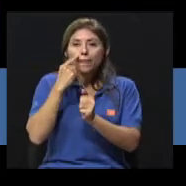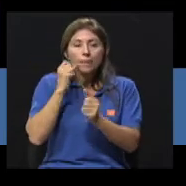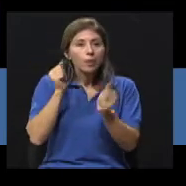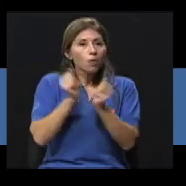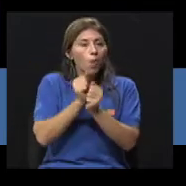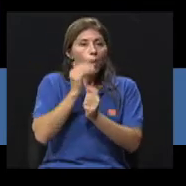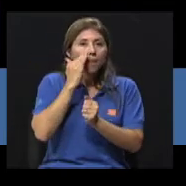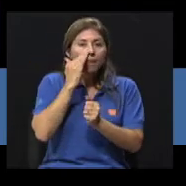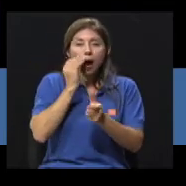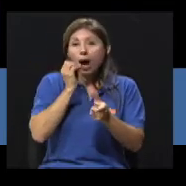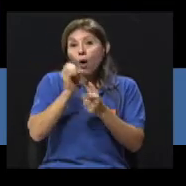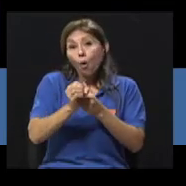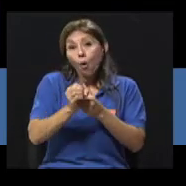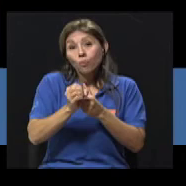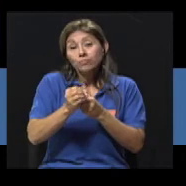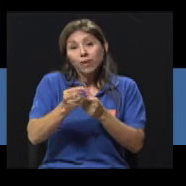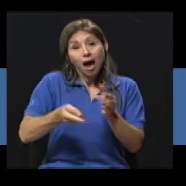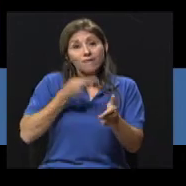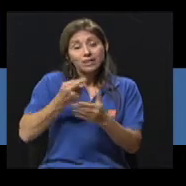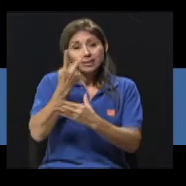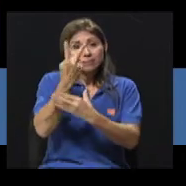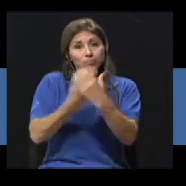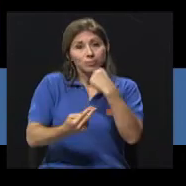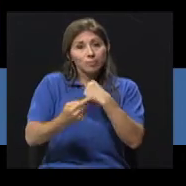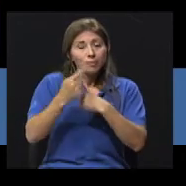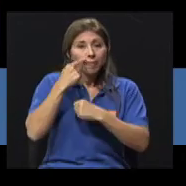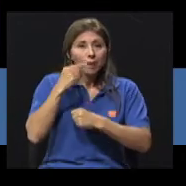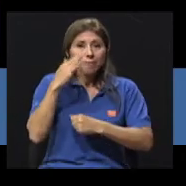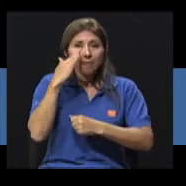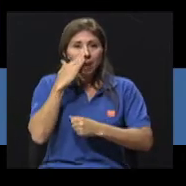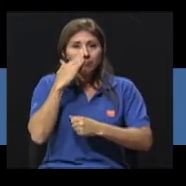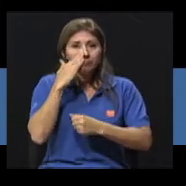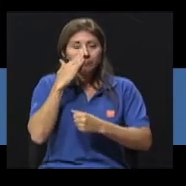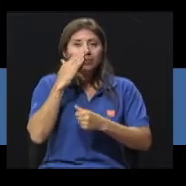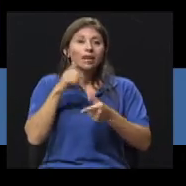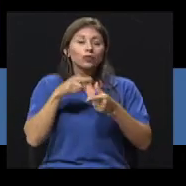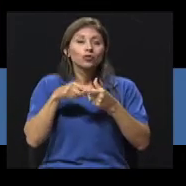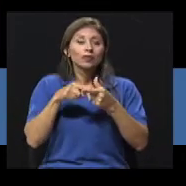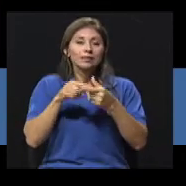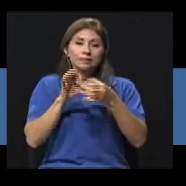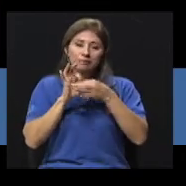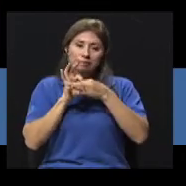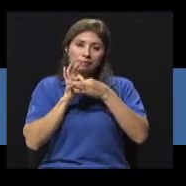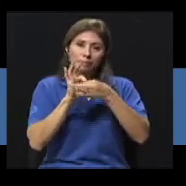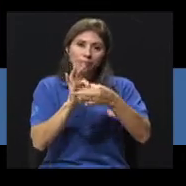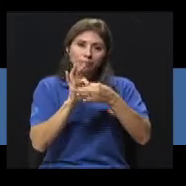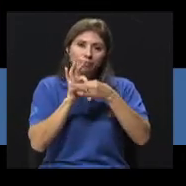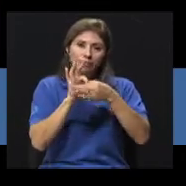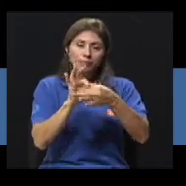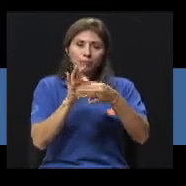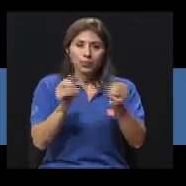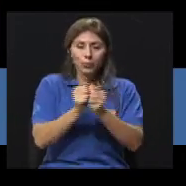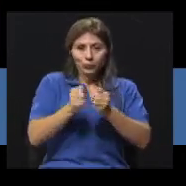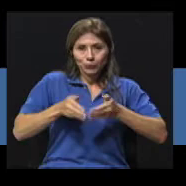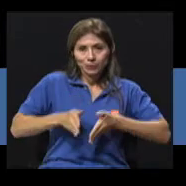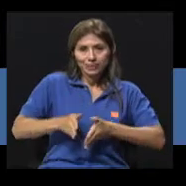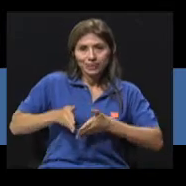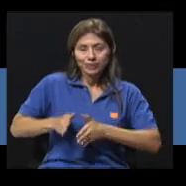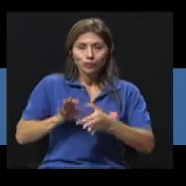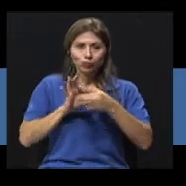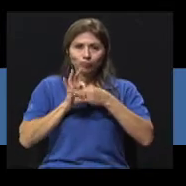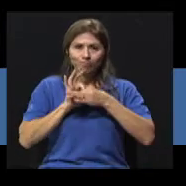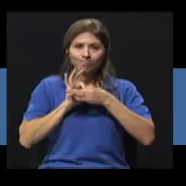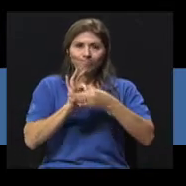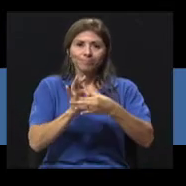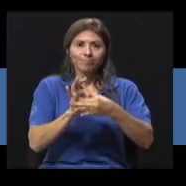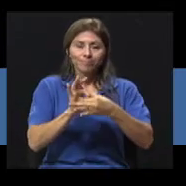papá o mamá, o en muchos casos papá y mamá. Eso lo que crea es un vínculo, chico o chica,